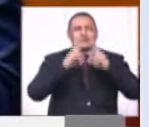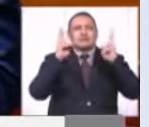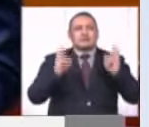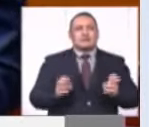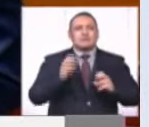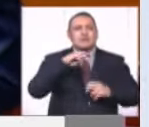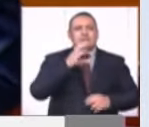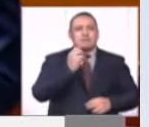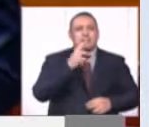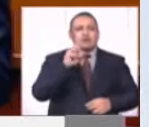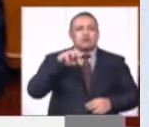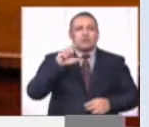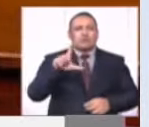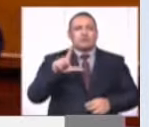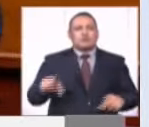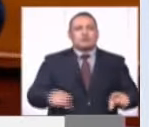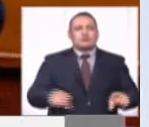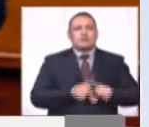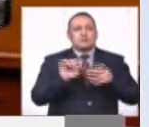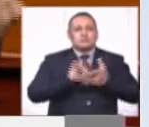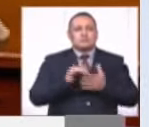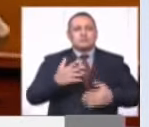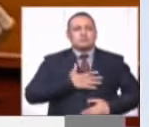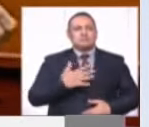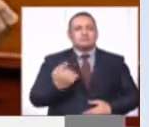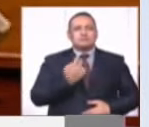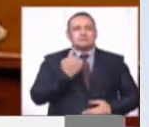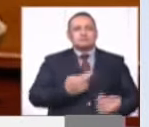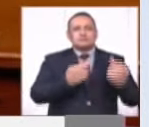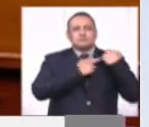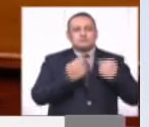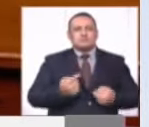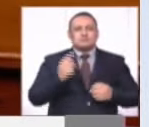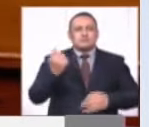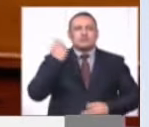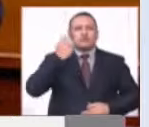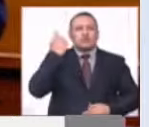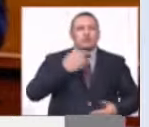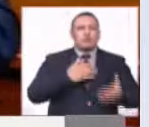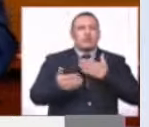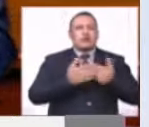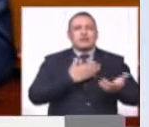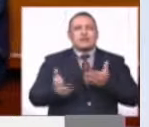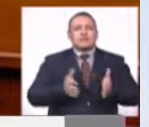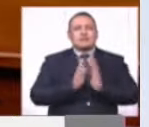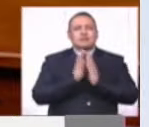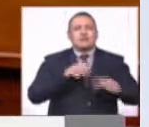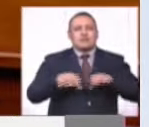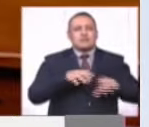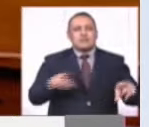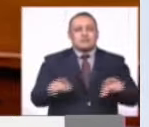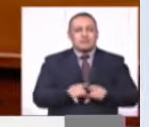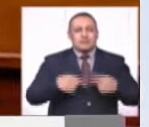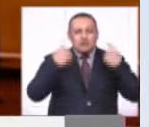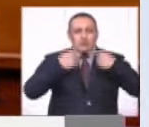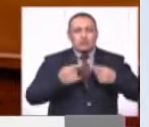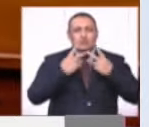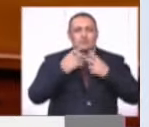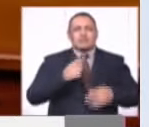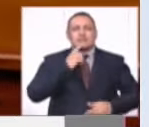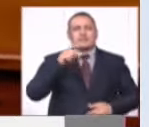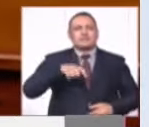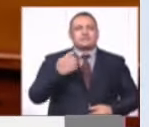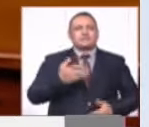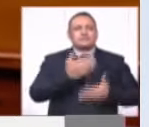de Macropol, para poder depender de Trujillo. Es decir, para cualquier pedido que haya logístico, tiene que enviarse